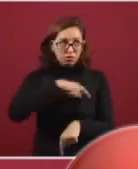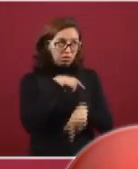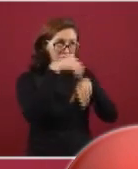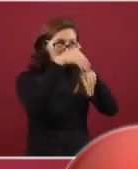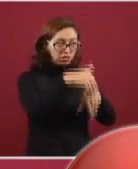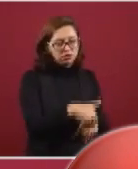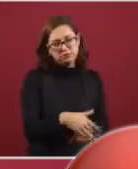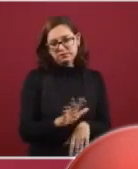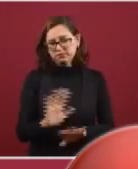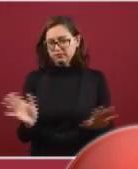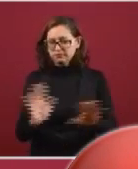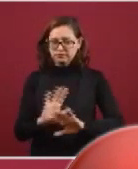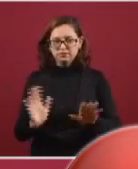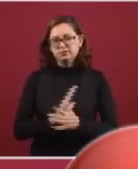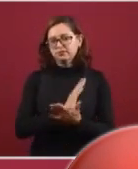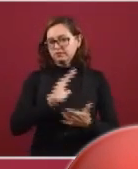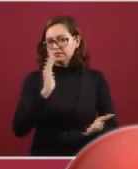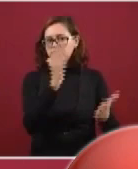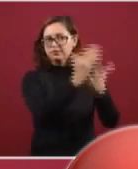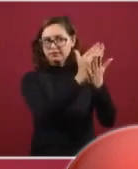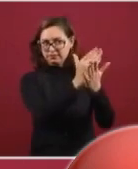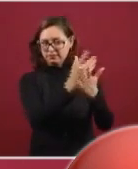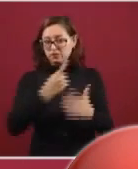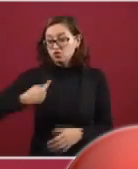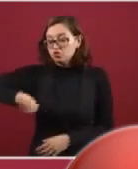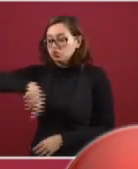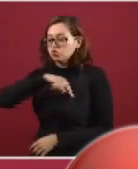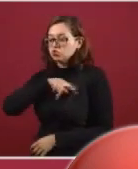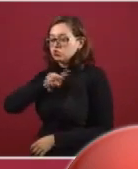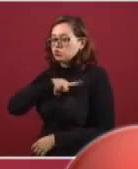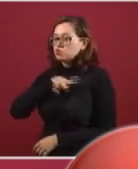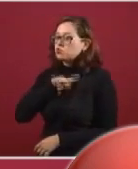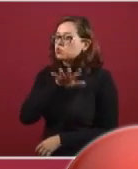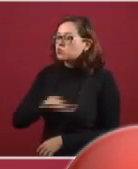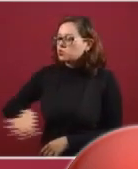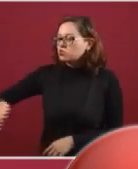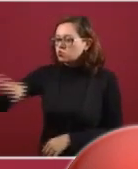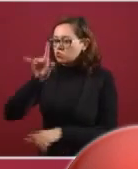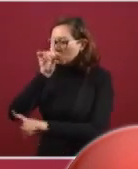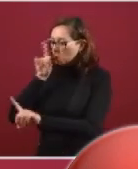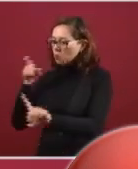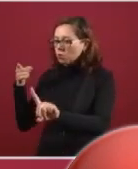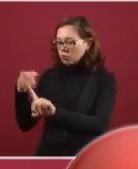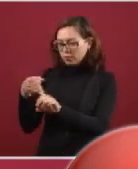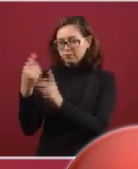necesidades, tiene como primer